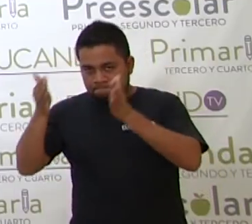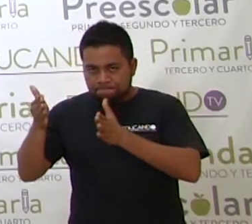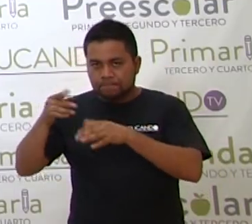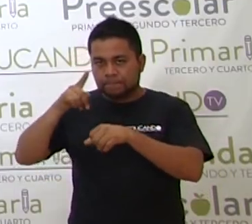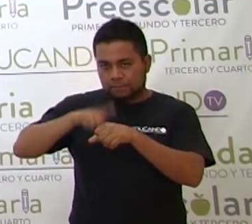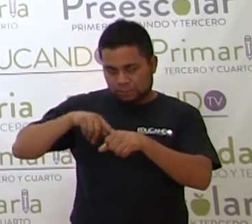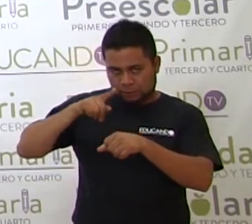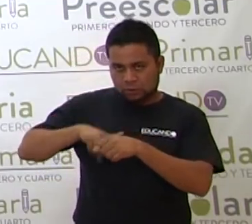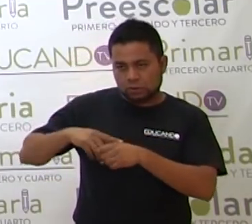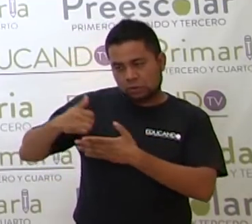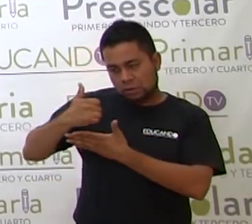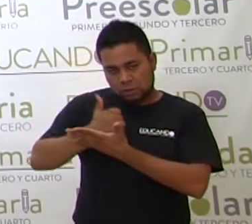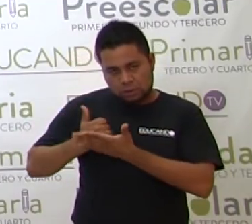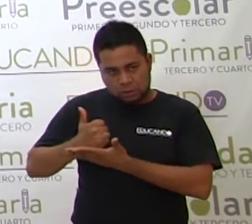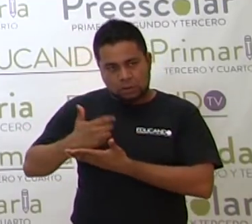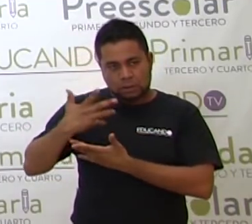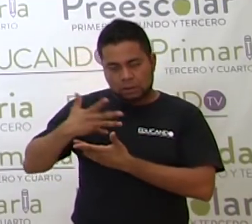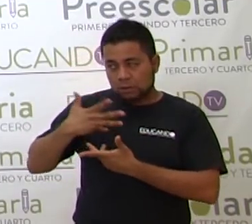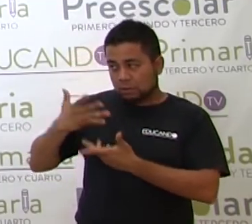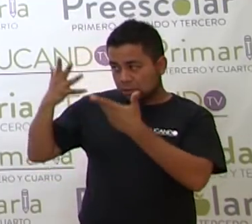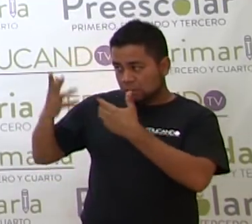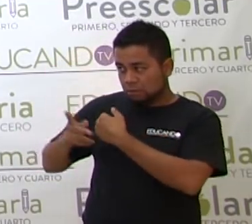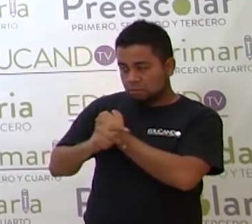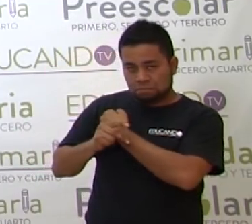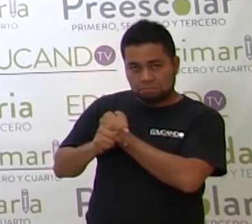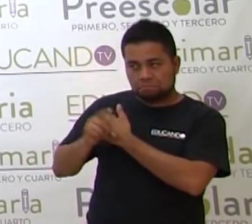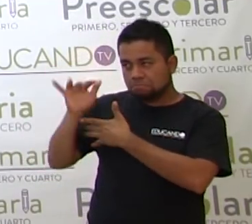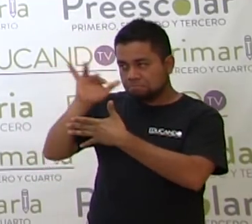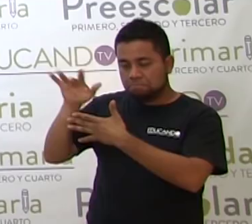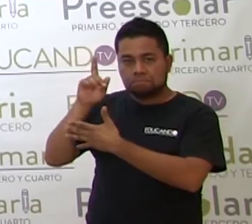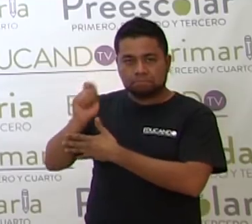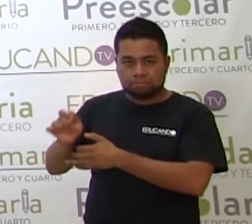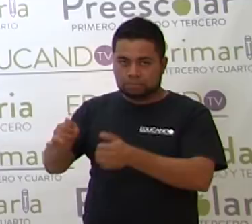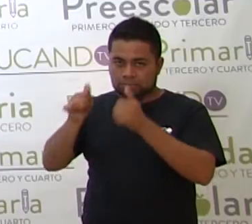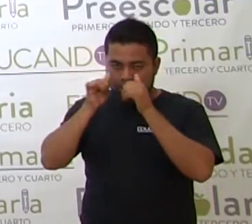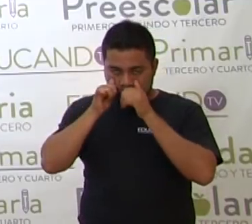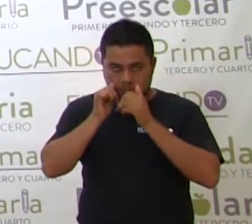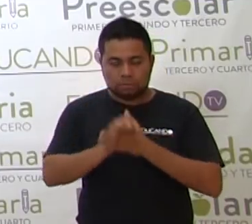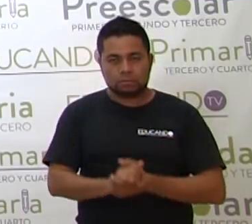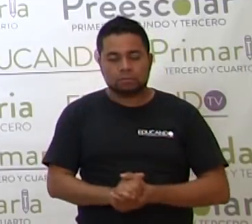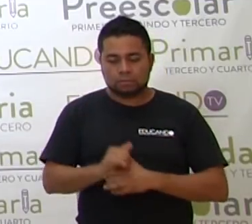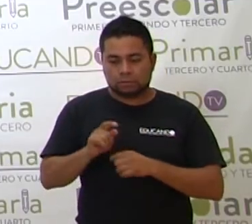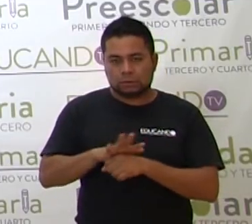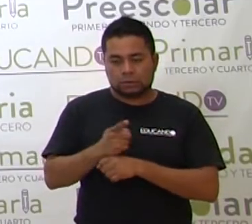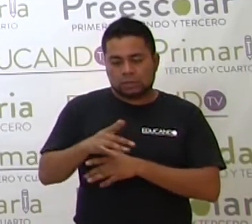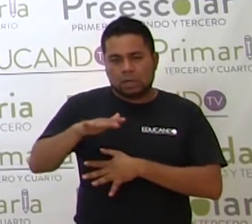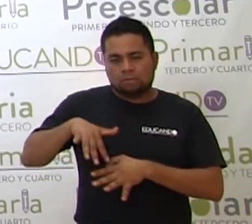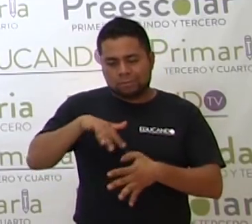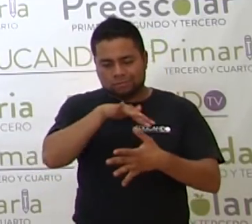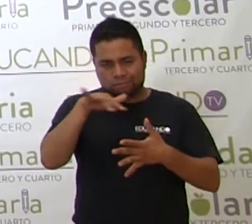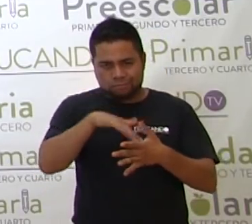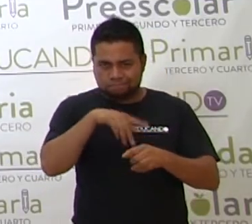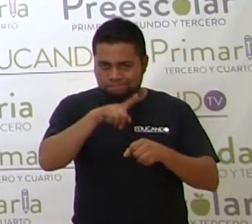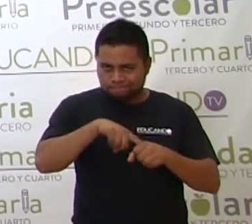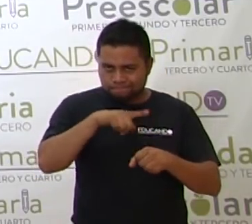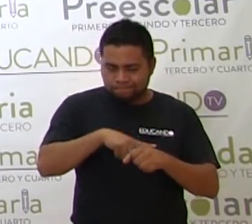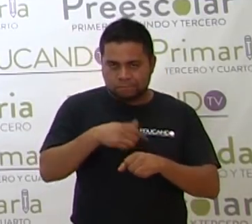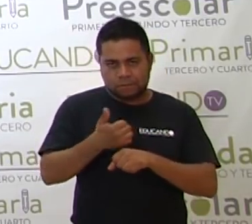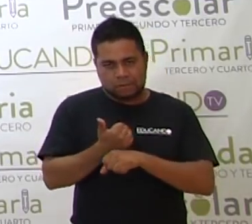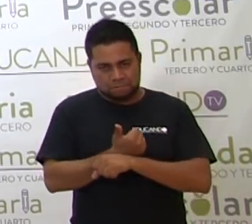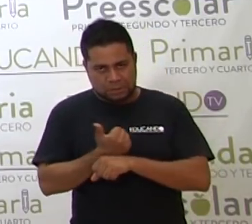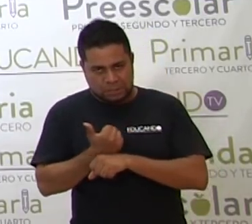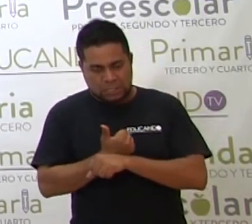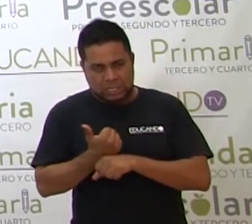de color azul que tenemos también en la pantalla. Mucha atención, porque acabamos de leer el texto de color amarillo,